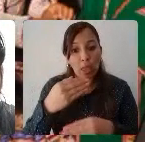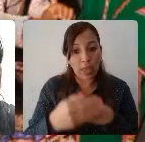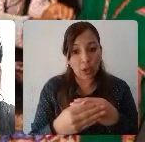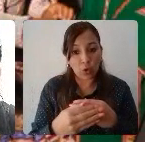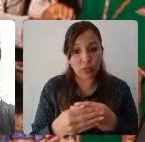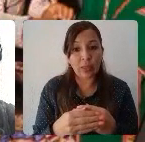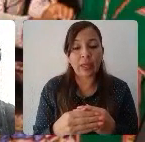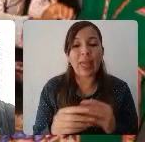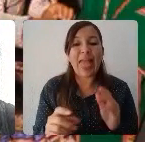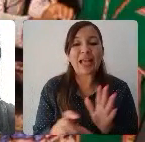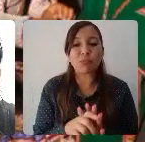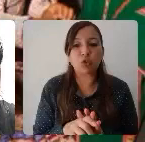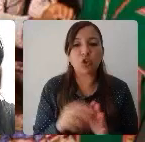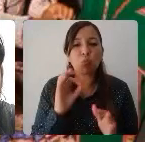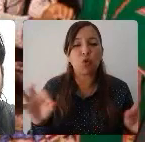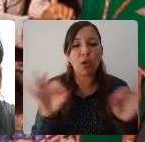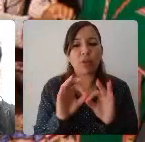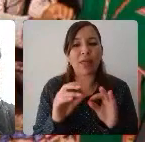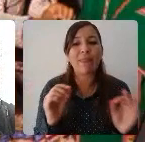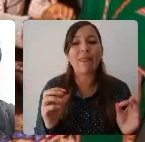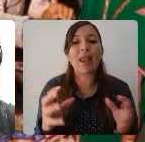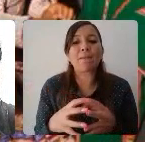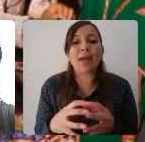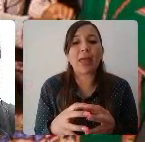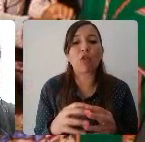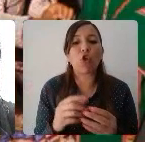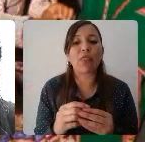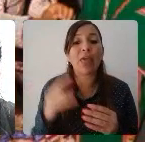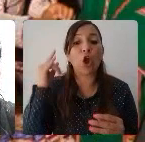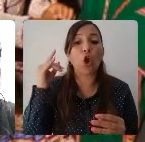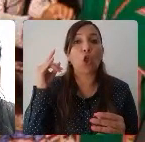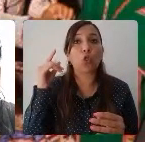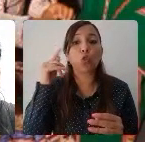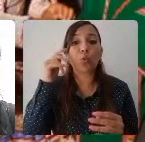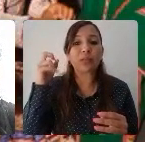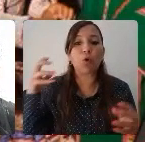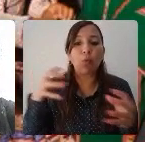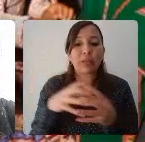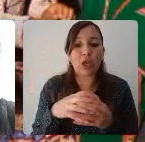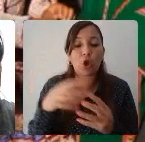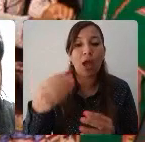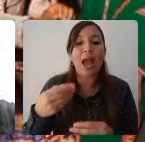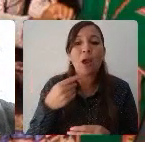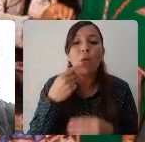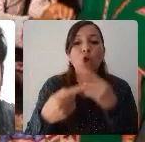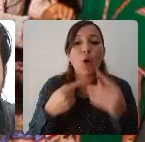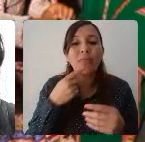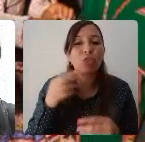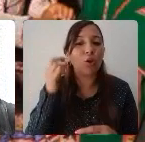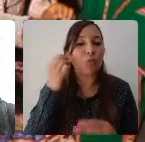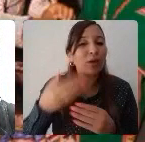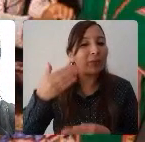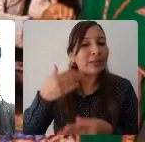interesante sobre el mercado, sobre las tendencias de turismo comunitario a cargo de María José. Me toca